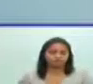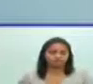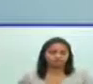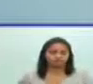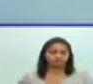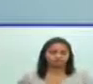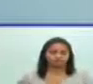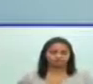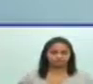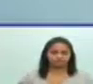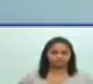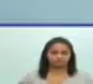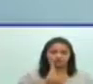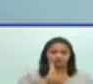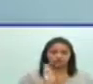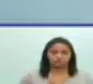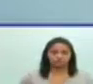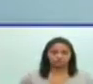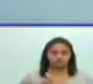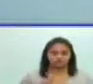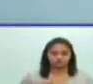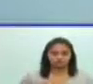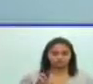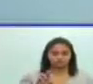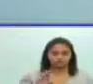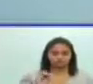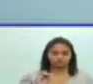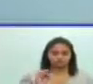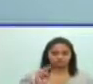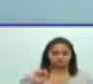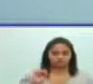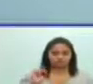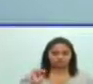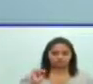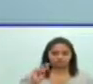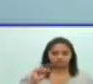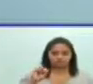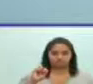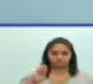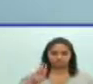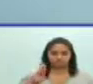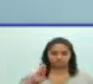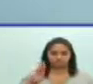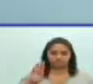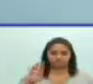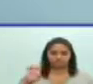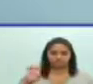Estamos hablando del pronombre. Entonces ya les presento el asunto de nuestra clase de hoy.